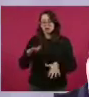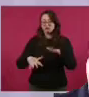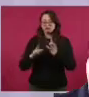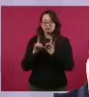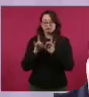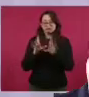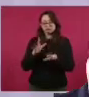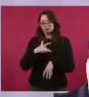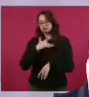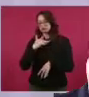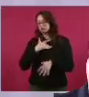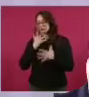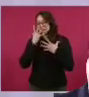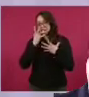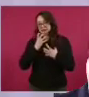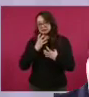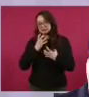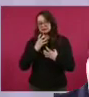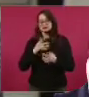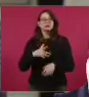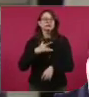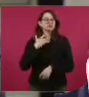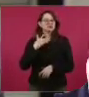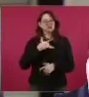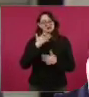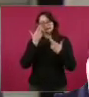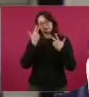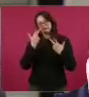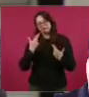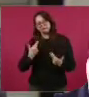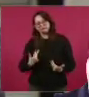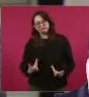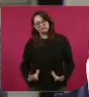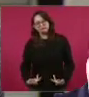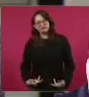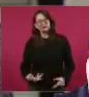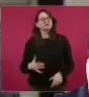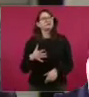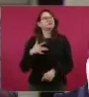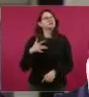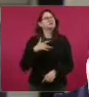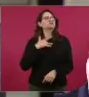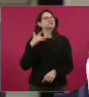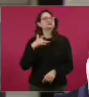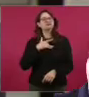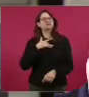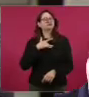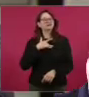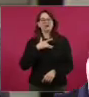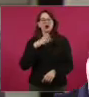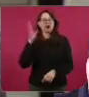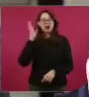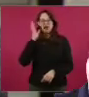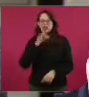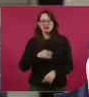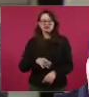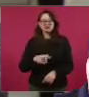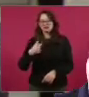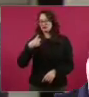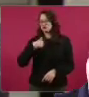atletas, cuando nos sentimos desanimados, que queremos que no tenemos el suficiente